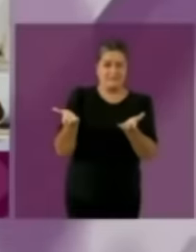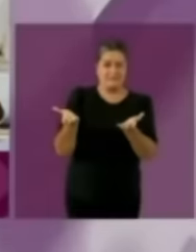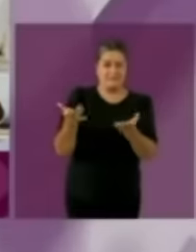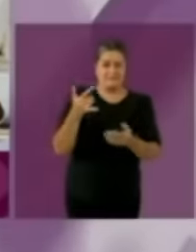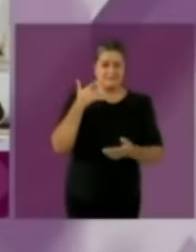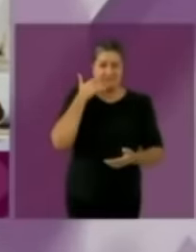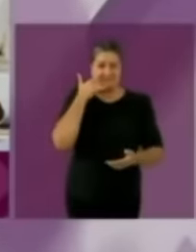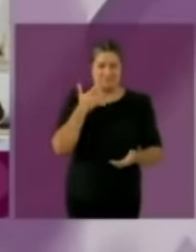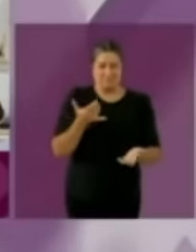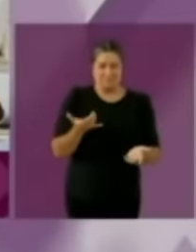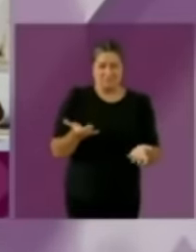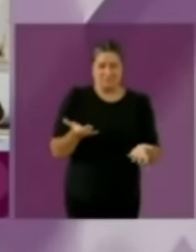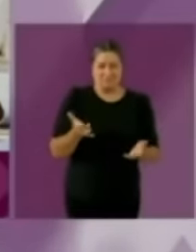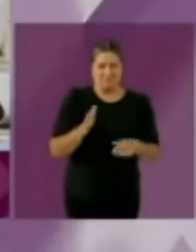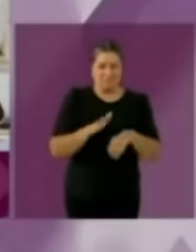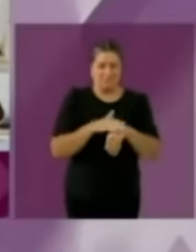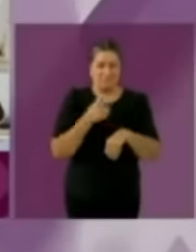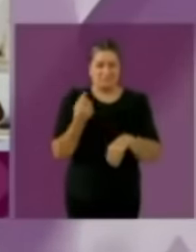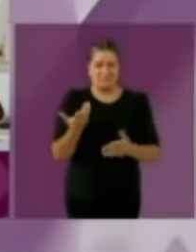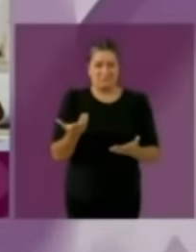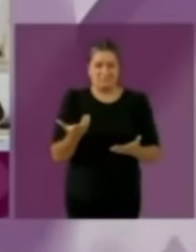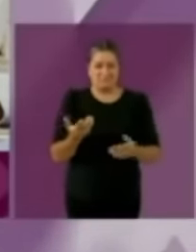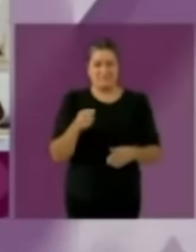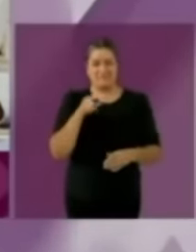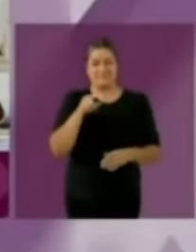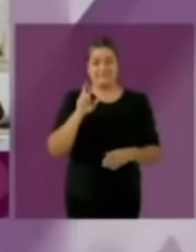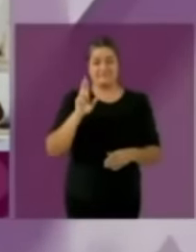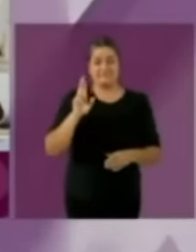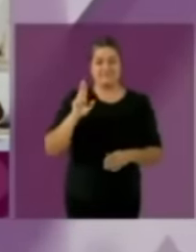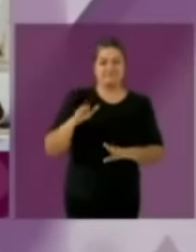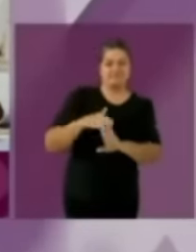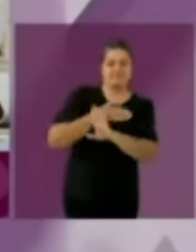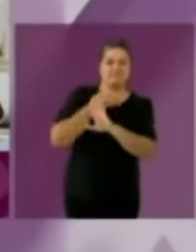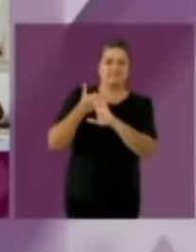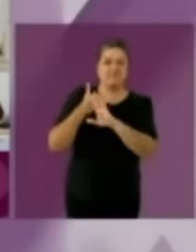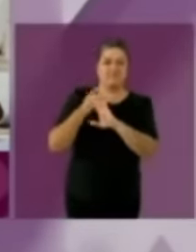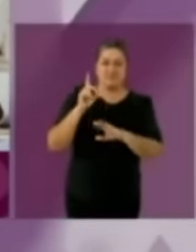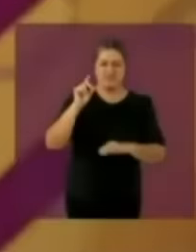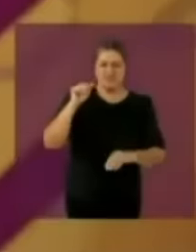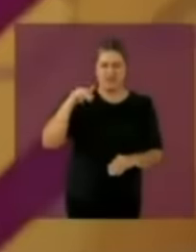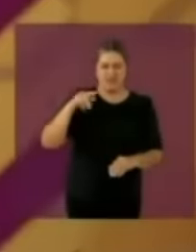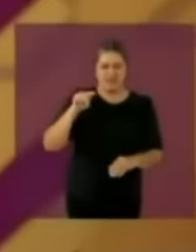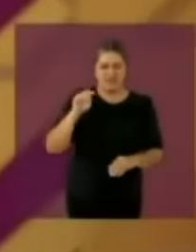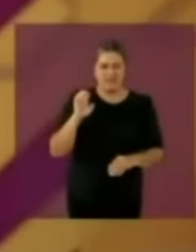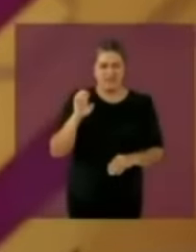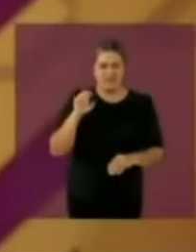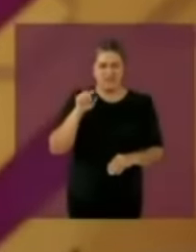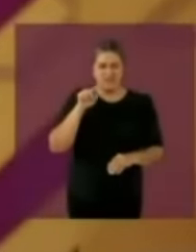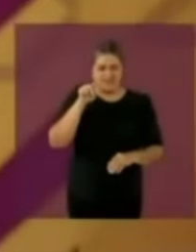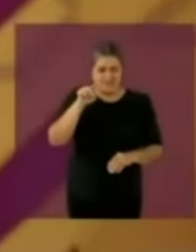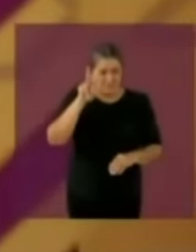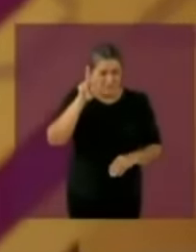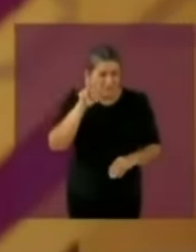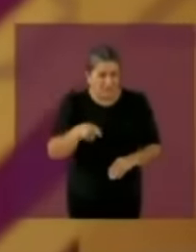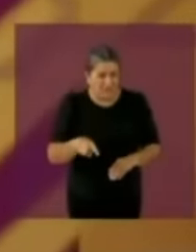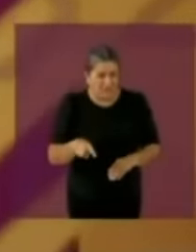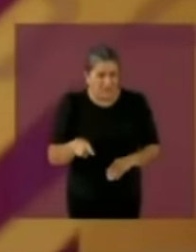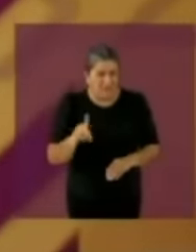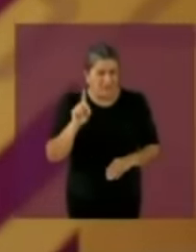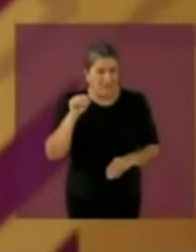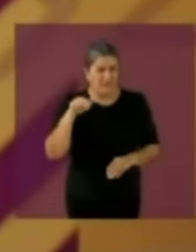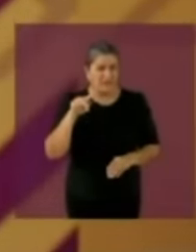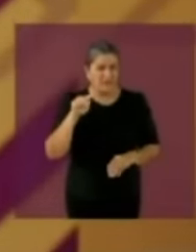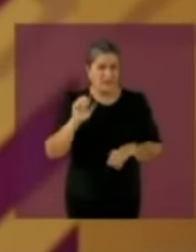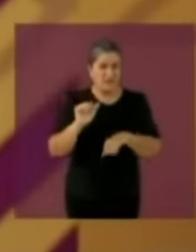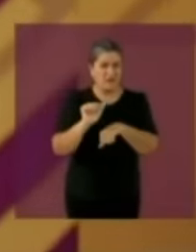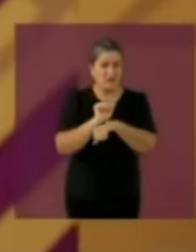reputados como Manlio Fabio Beltrones. Y en ese sentido, por supuesto que uno ve el impacto que